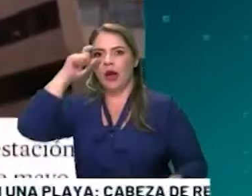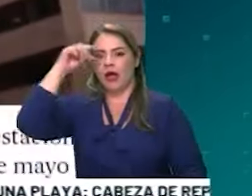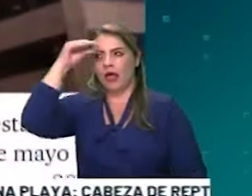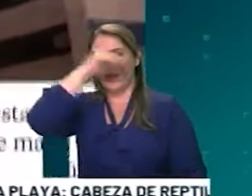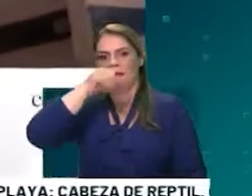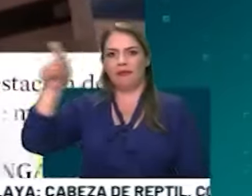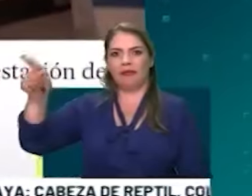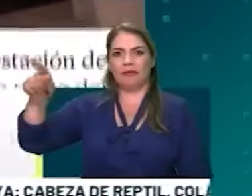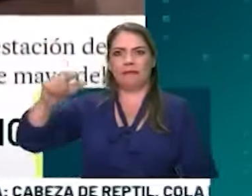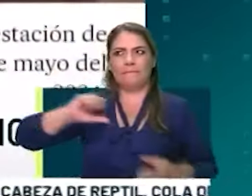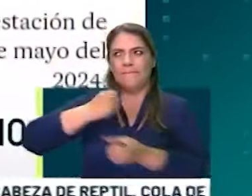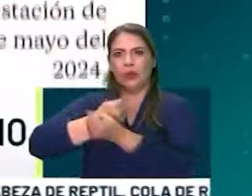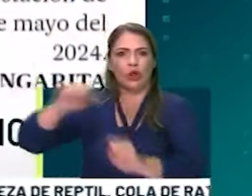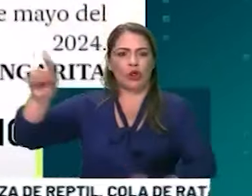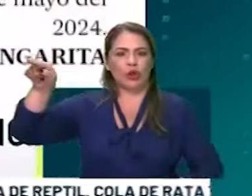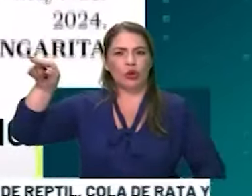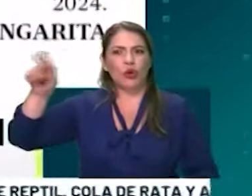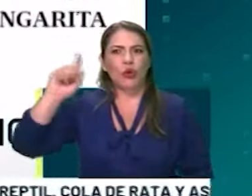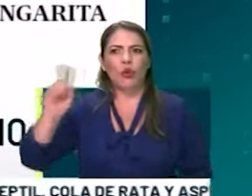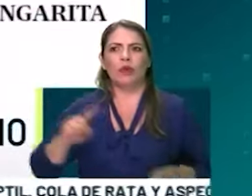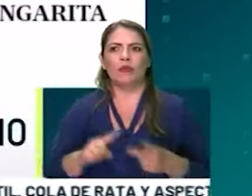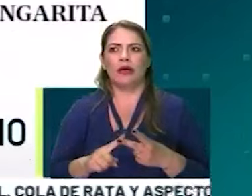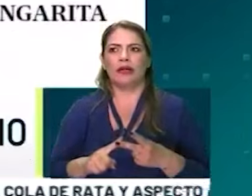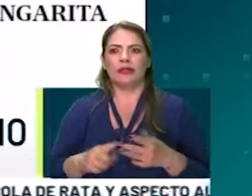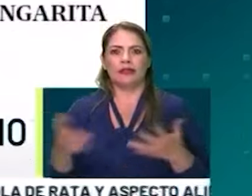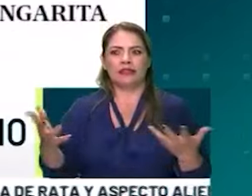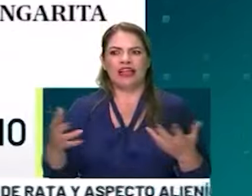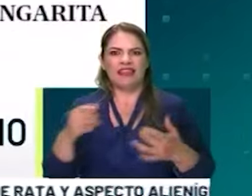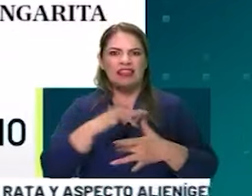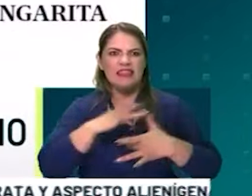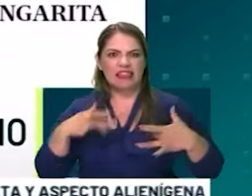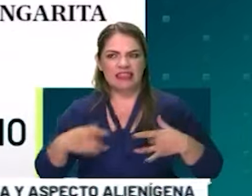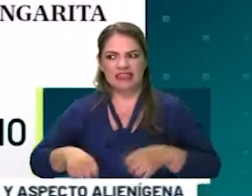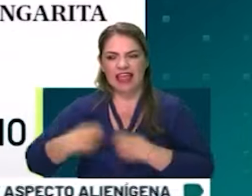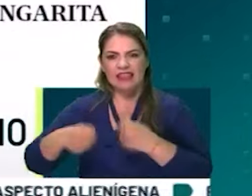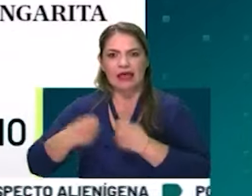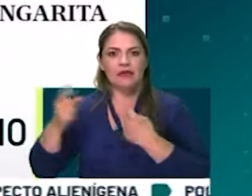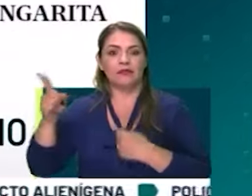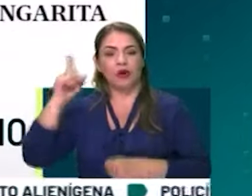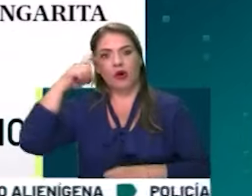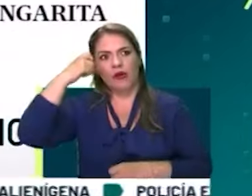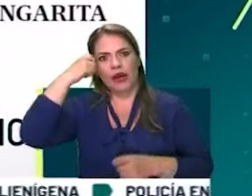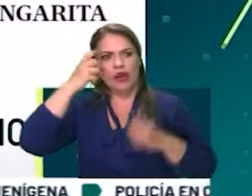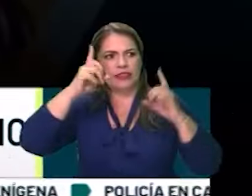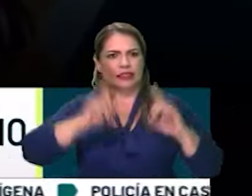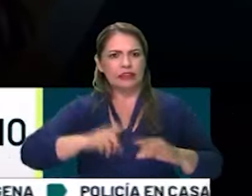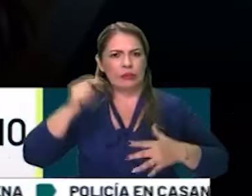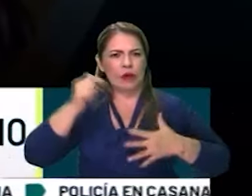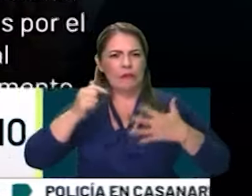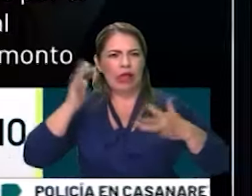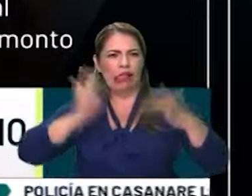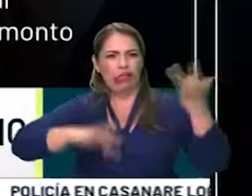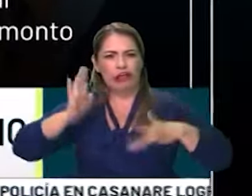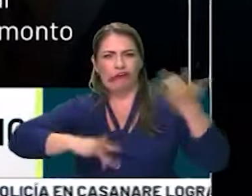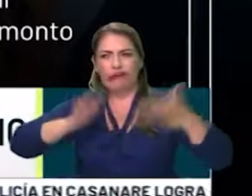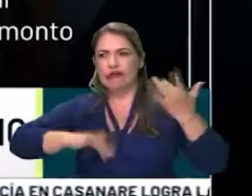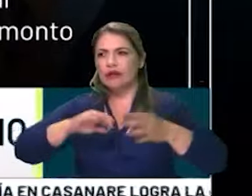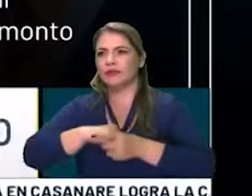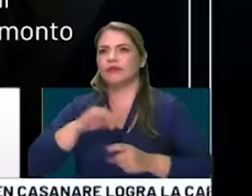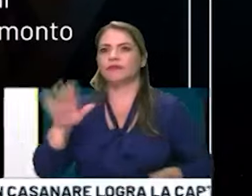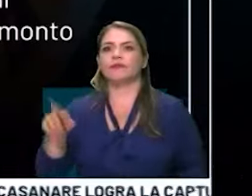imposible Ya que la anim aversión al sistema llevó al gobierno a tomar una serie de decisiones desacertadas no hizo los pagos de los